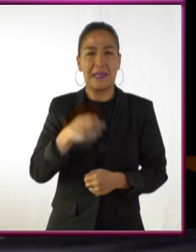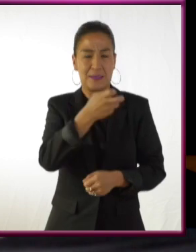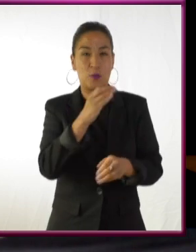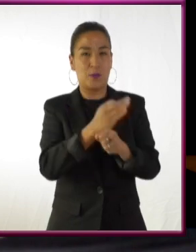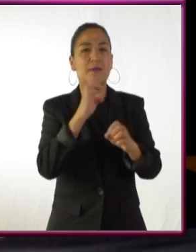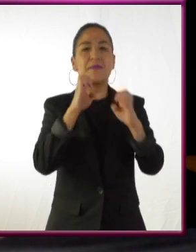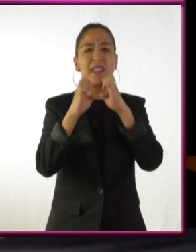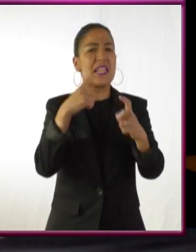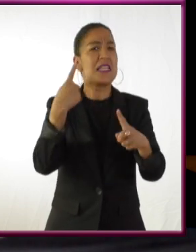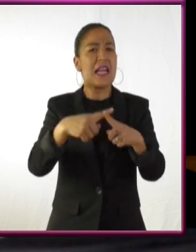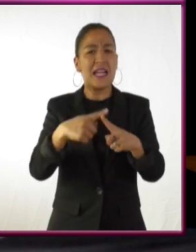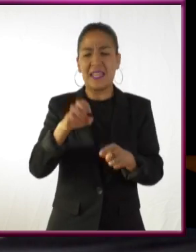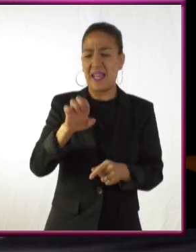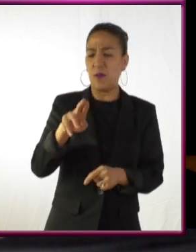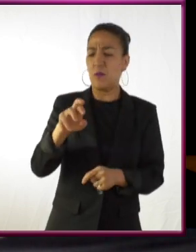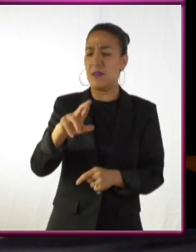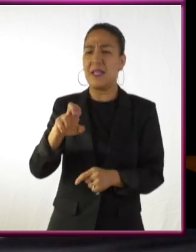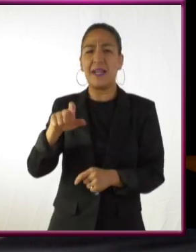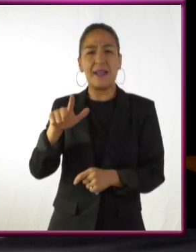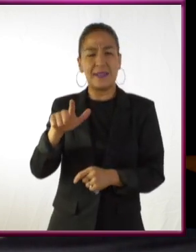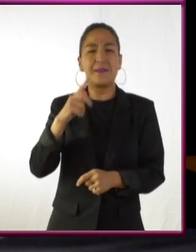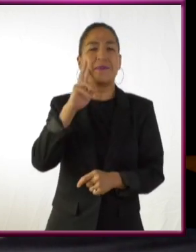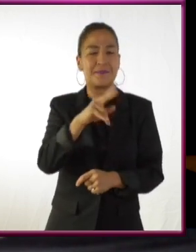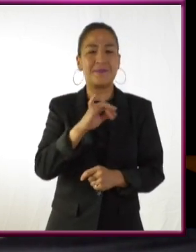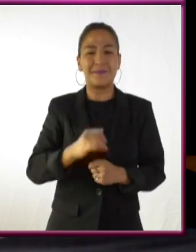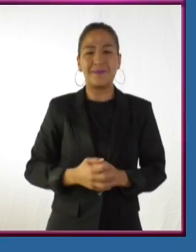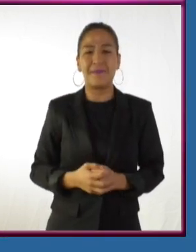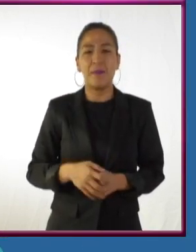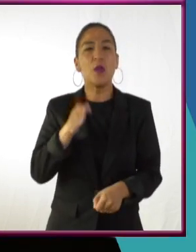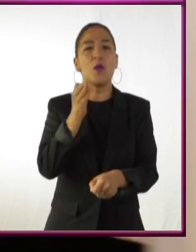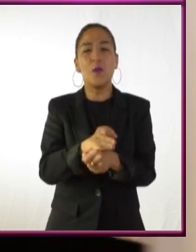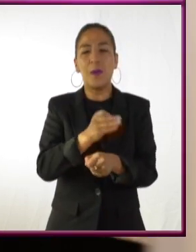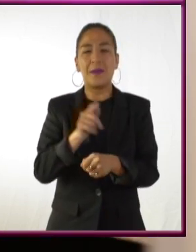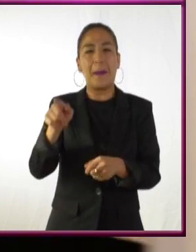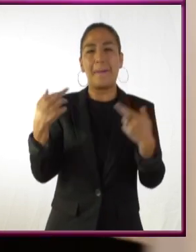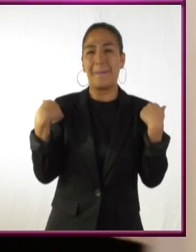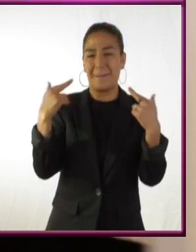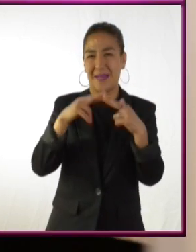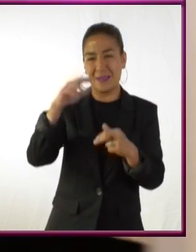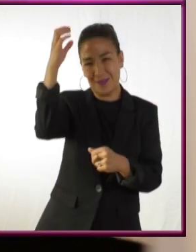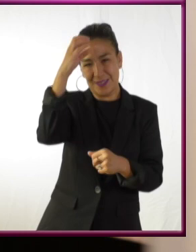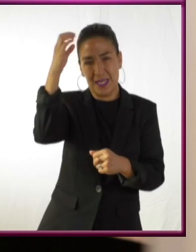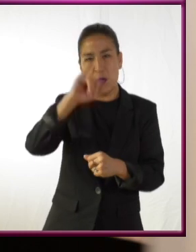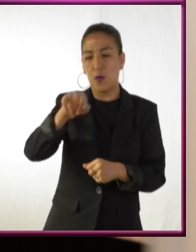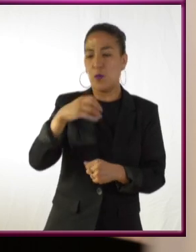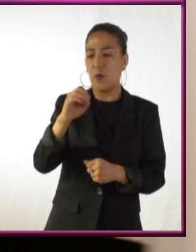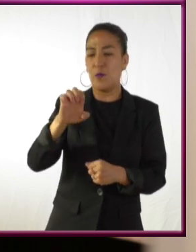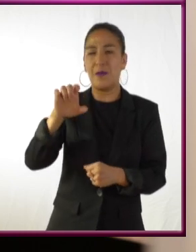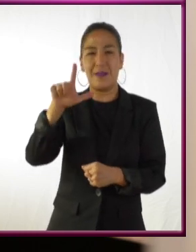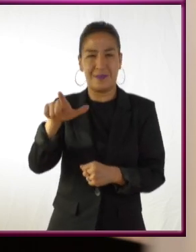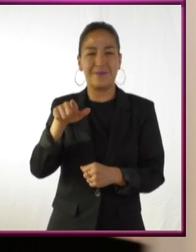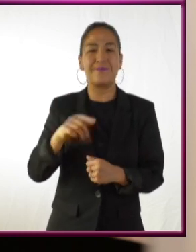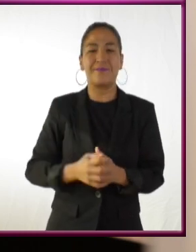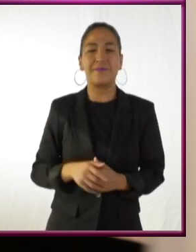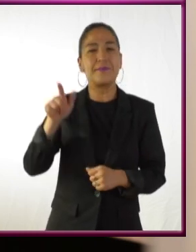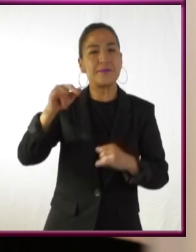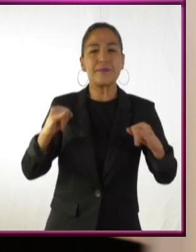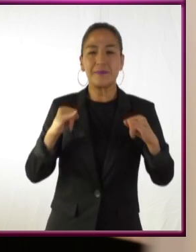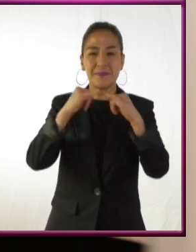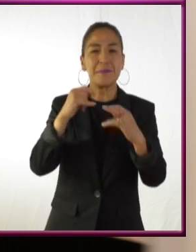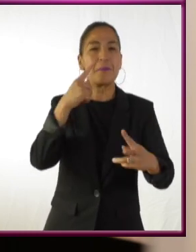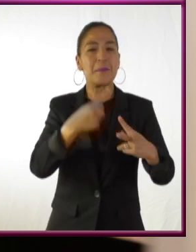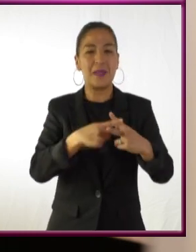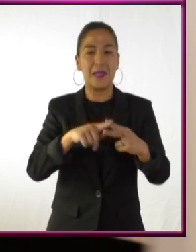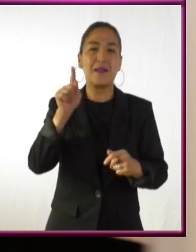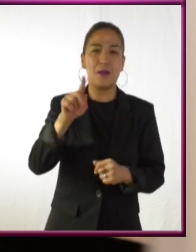entrevista para que nos cuenten quién fue Euler. Vamos. Hoy estamos con el maestro en ciencias Joel Espinosa Longi